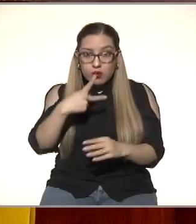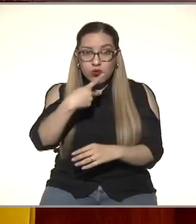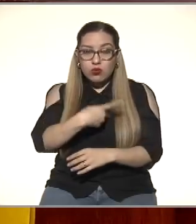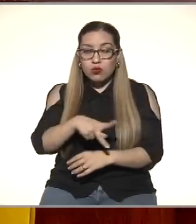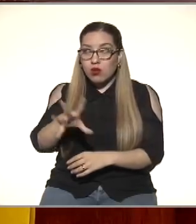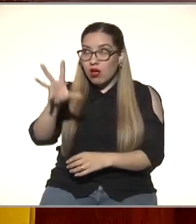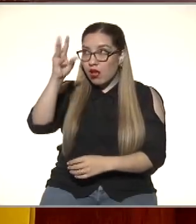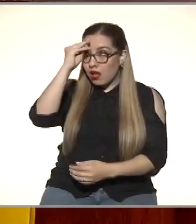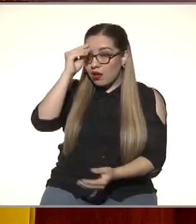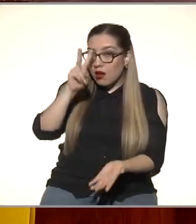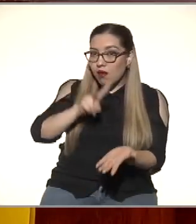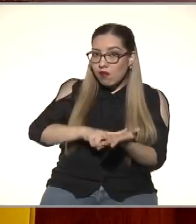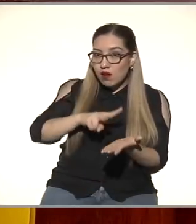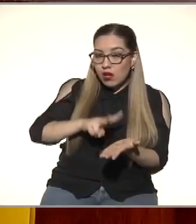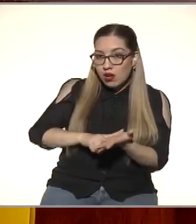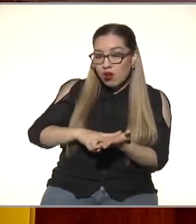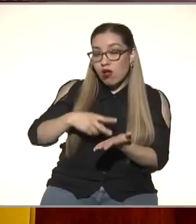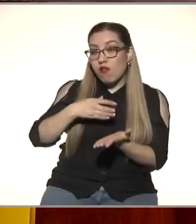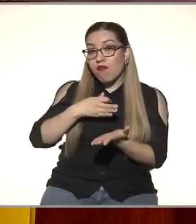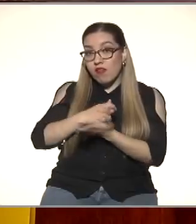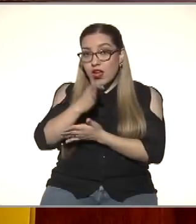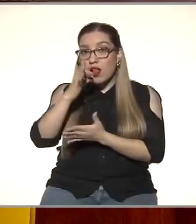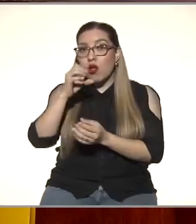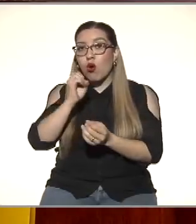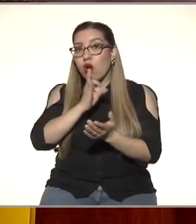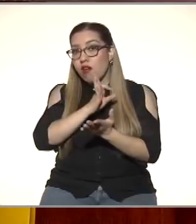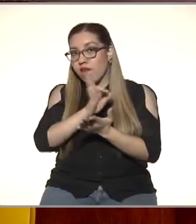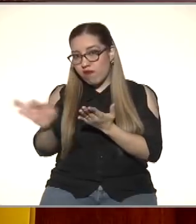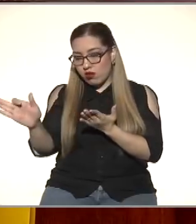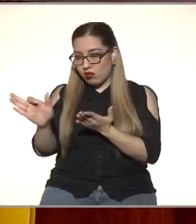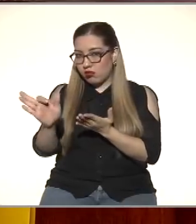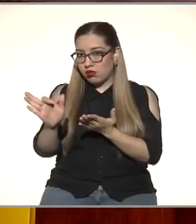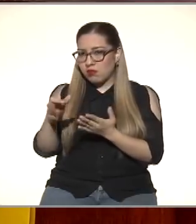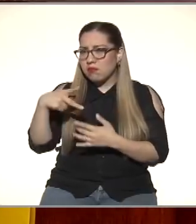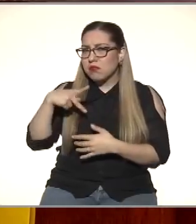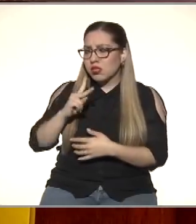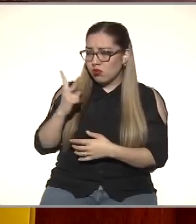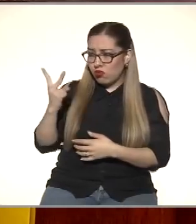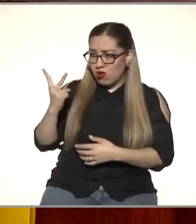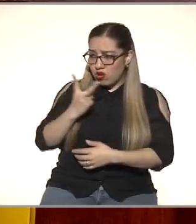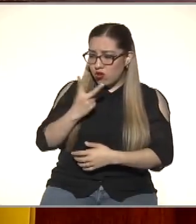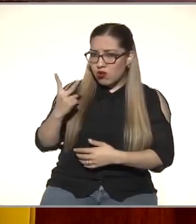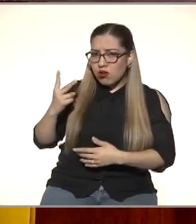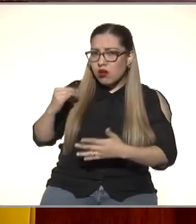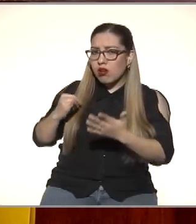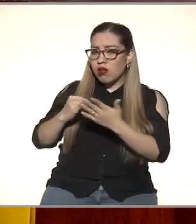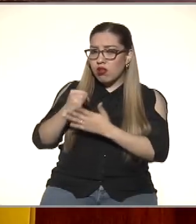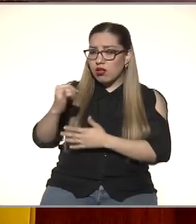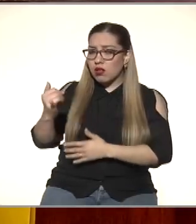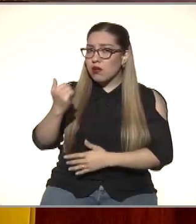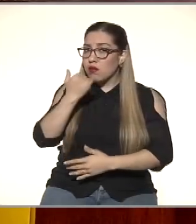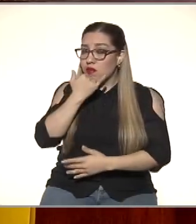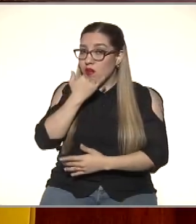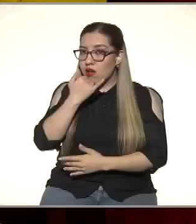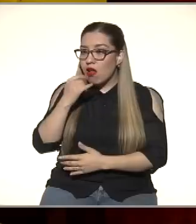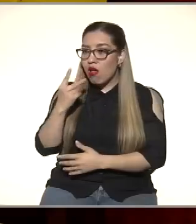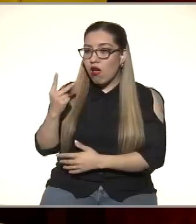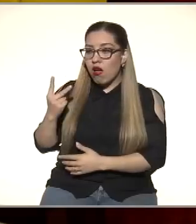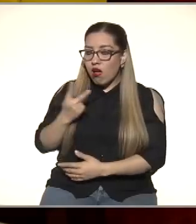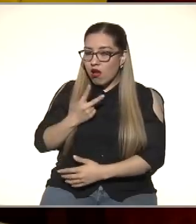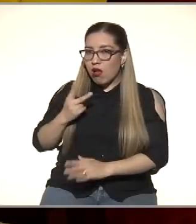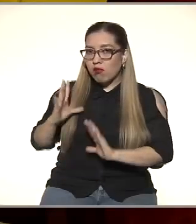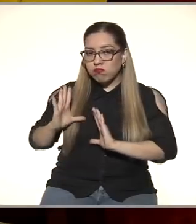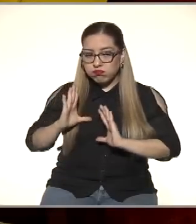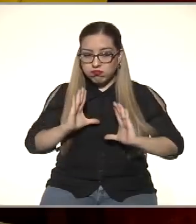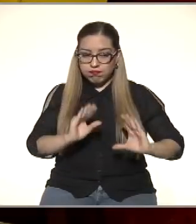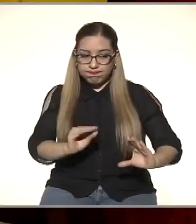la fidelidad e infidelidad, pero si la pareja decide perdonar, también esa es una enseñanza para los hijos. Se les